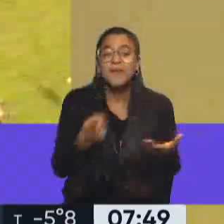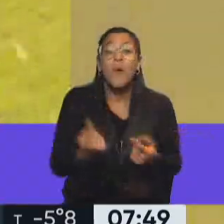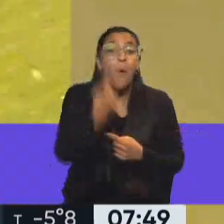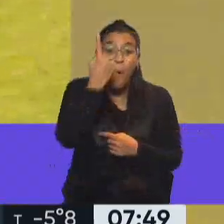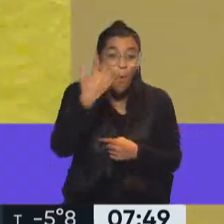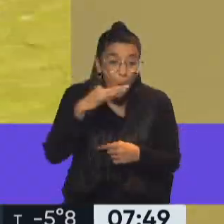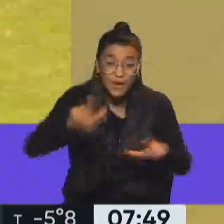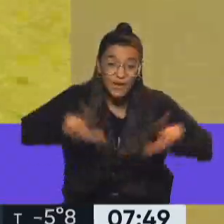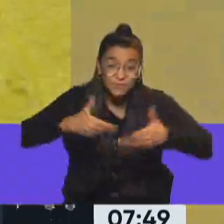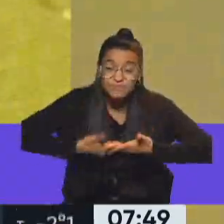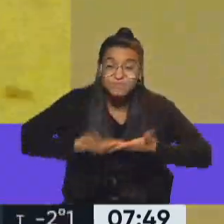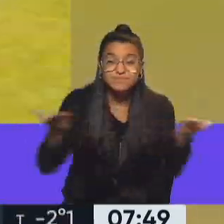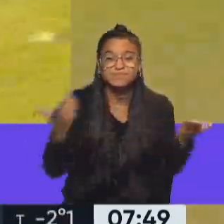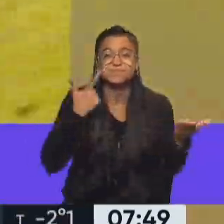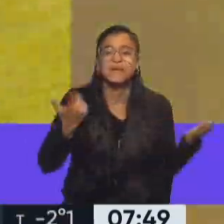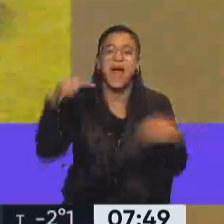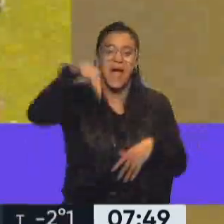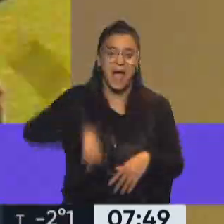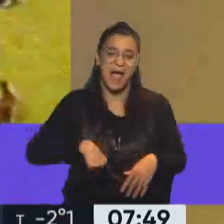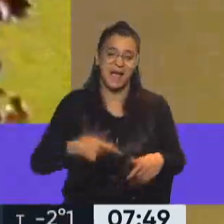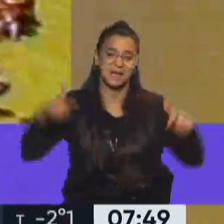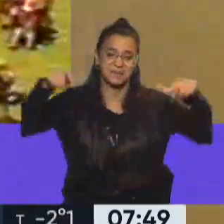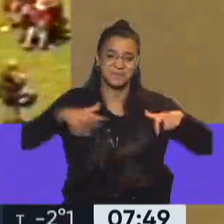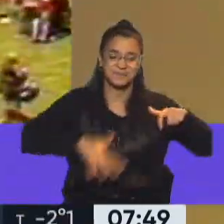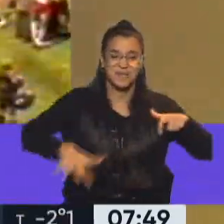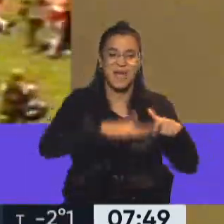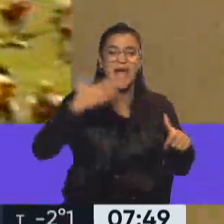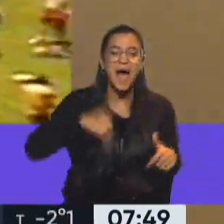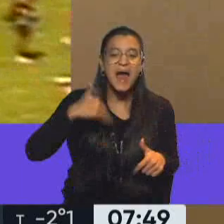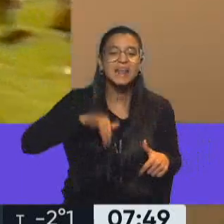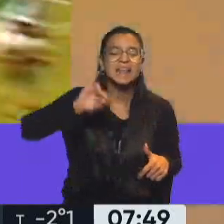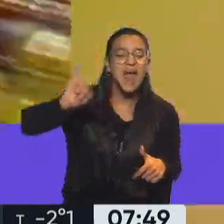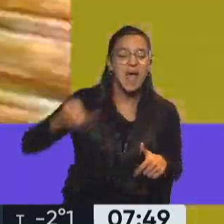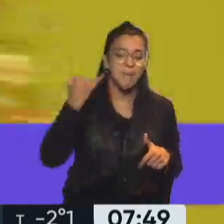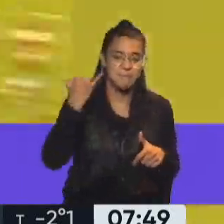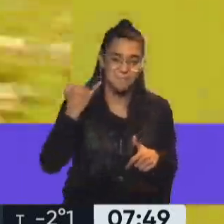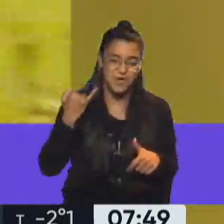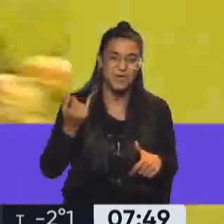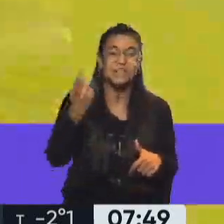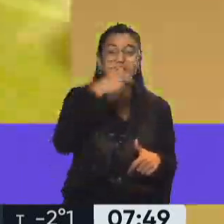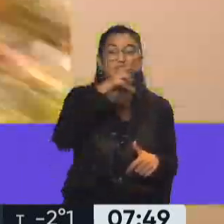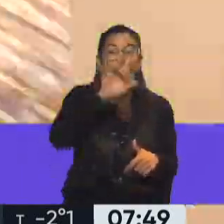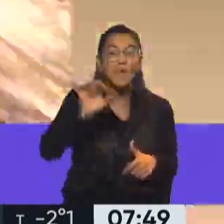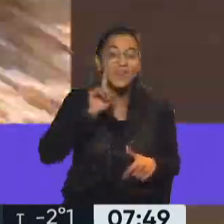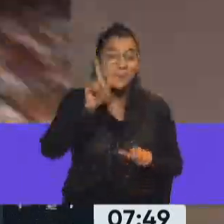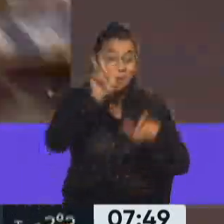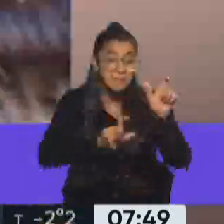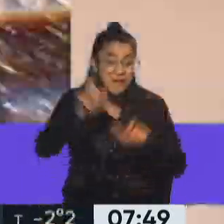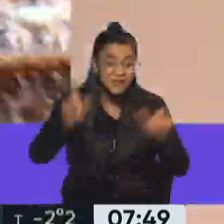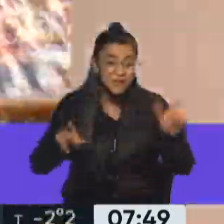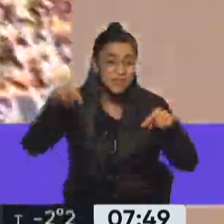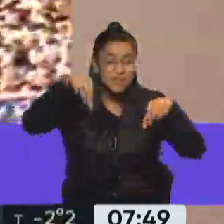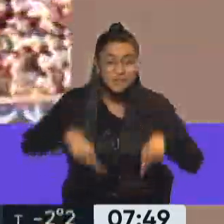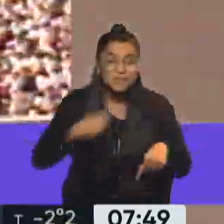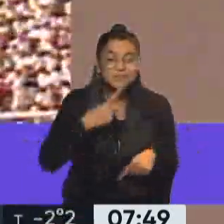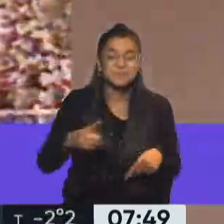televisivo presente aquí en el estadio azteca argentina es campeón ante 120.000 personas en este